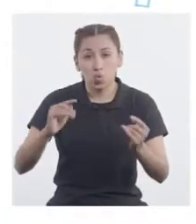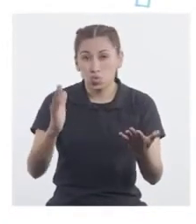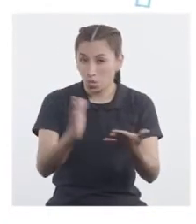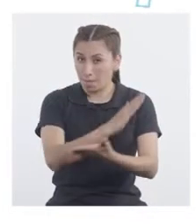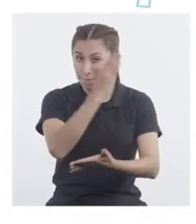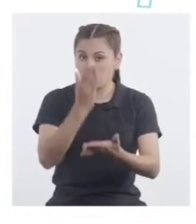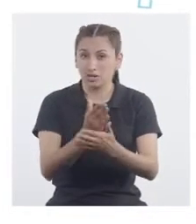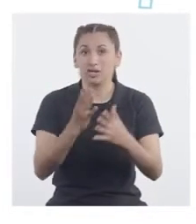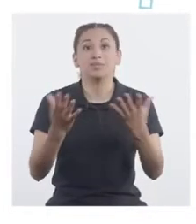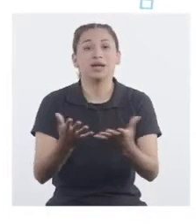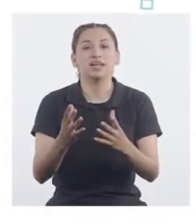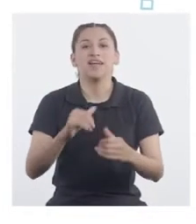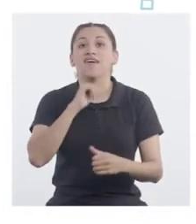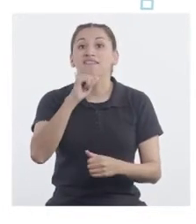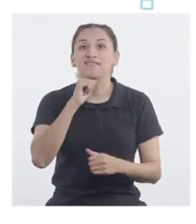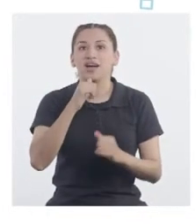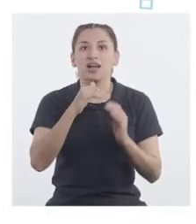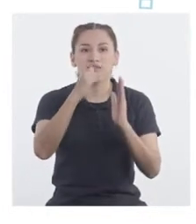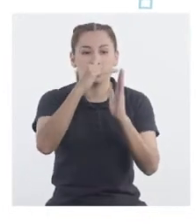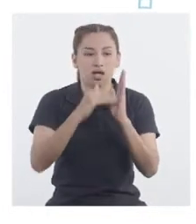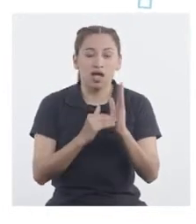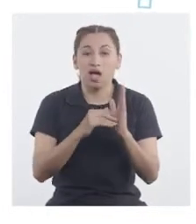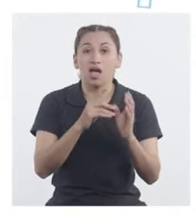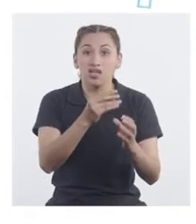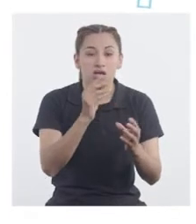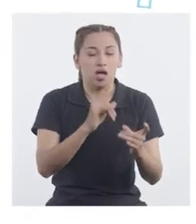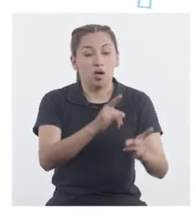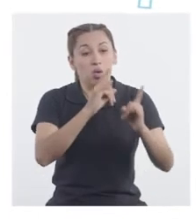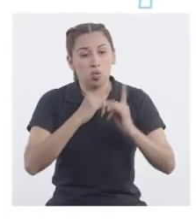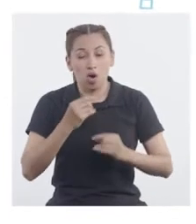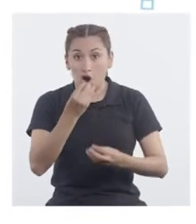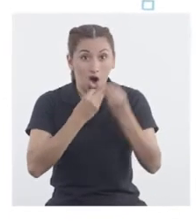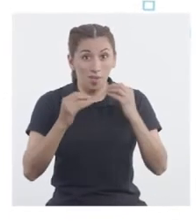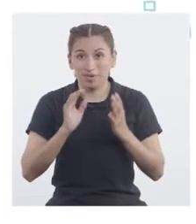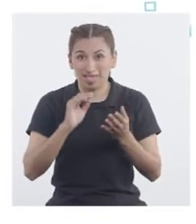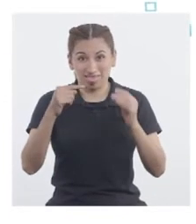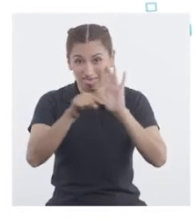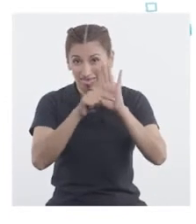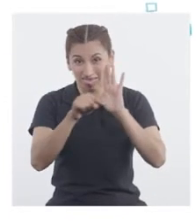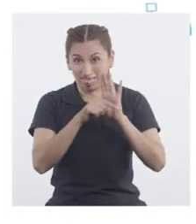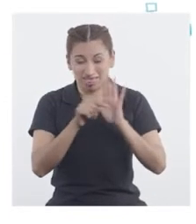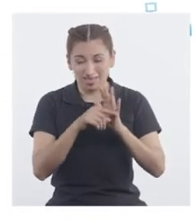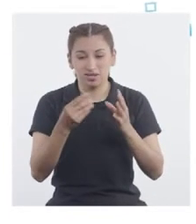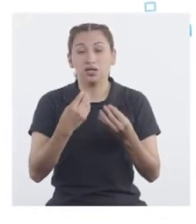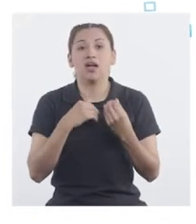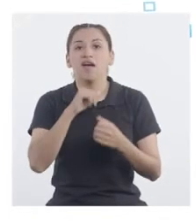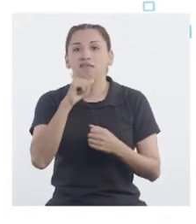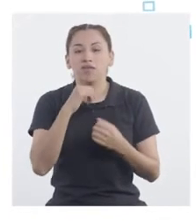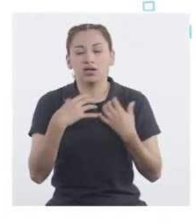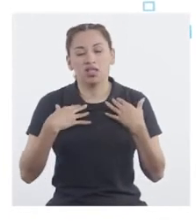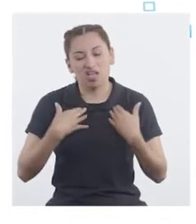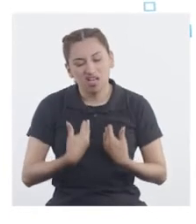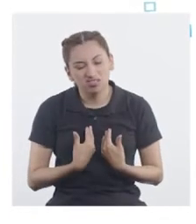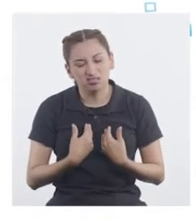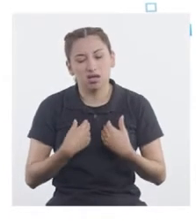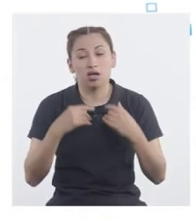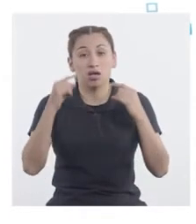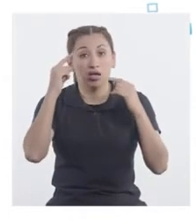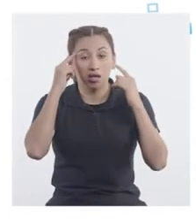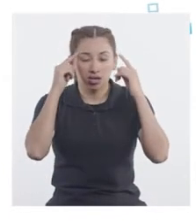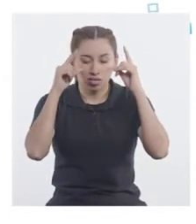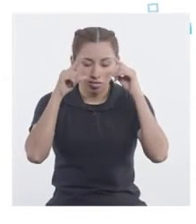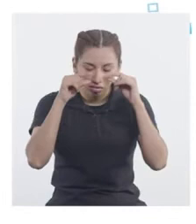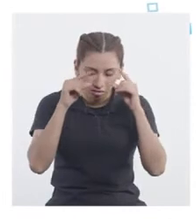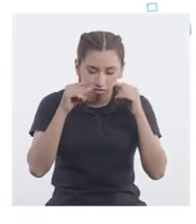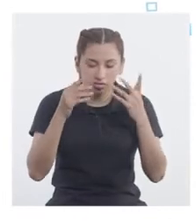Algunas consecuencias de la anemia son la disminución de la capacidad para realizar actividades físicas, el deficiente desarrollo mental y motor de las niñas